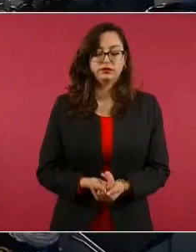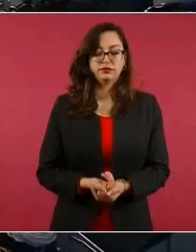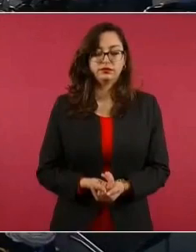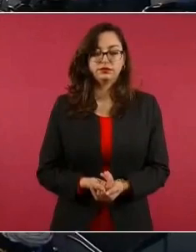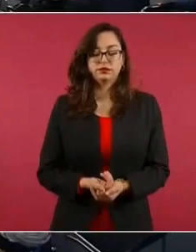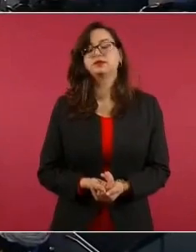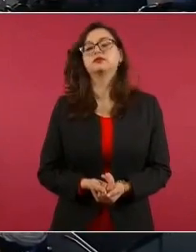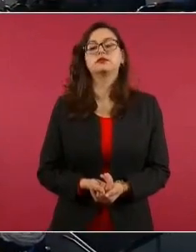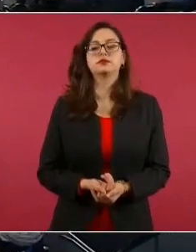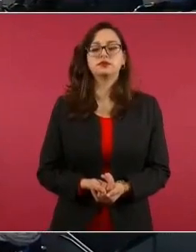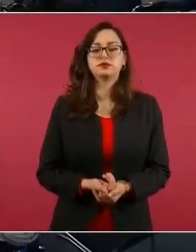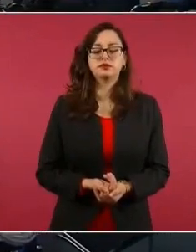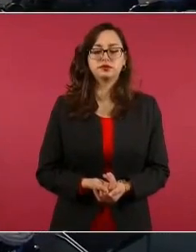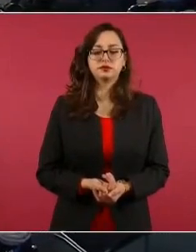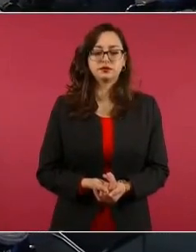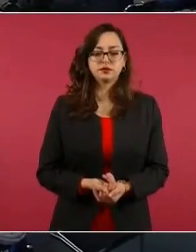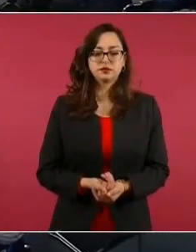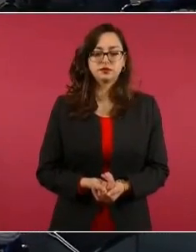Entonces,